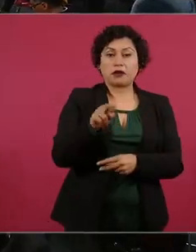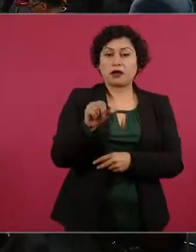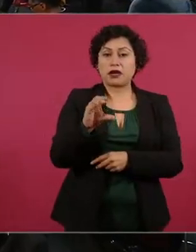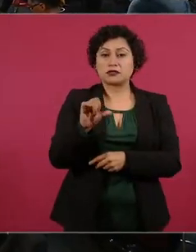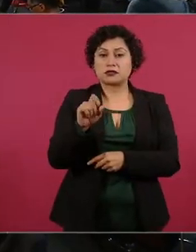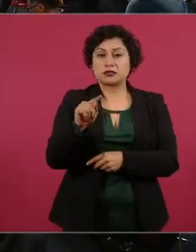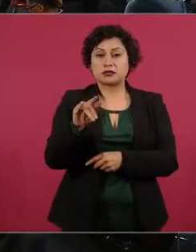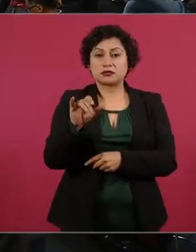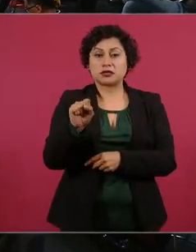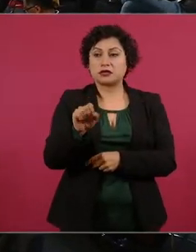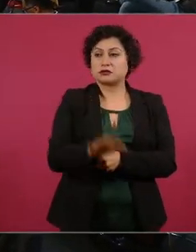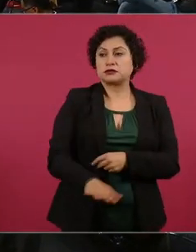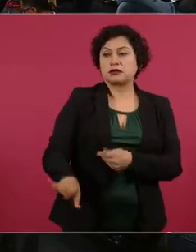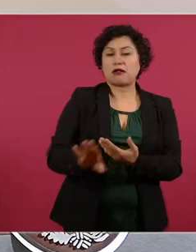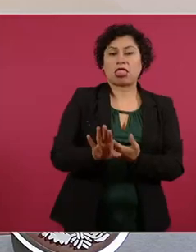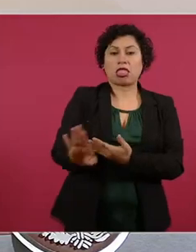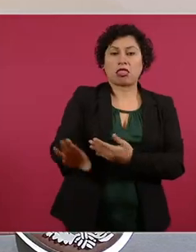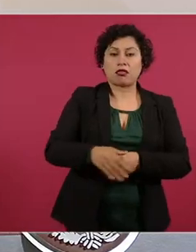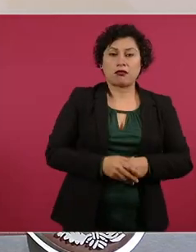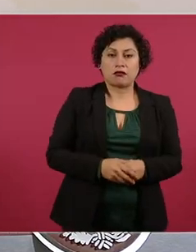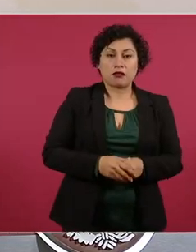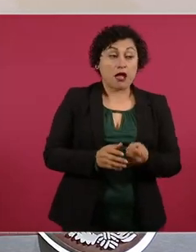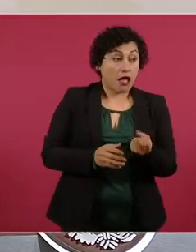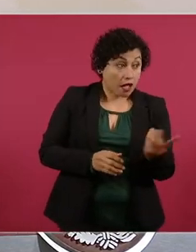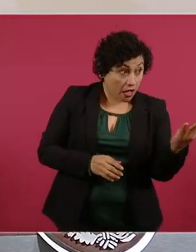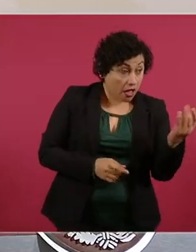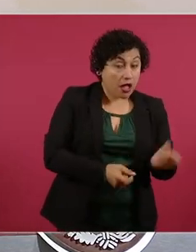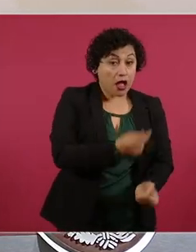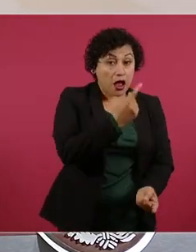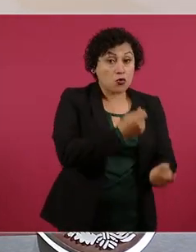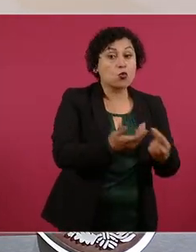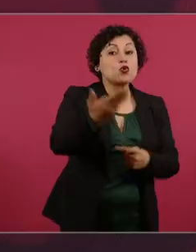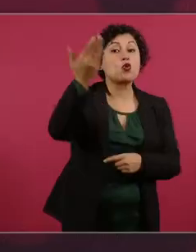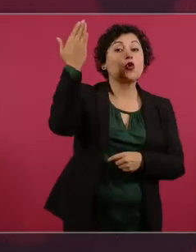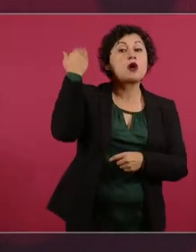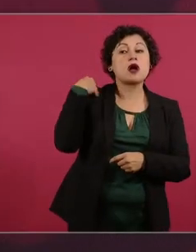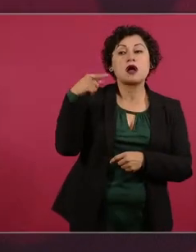de abajo, del pueblo, ya no quieren